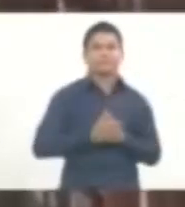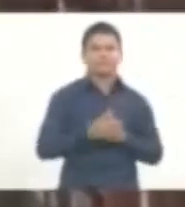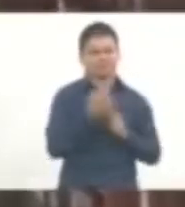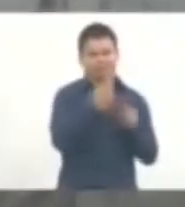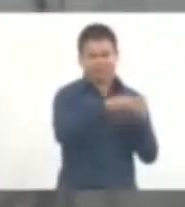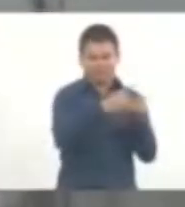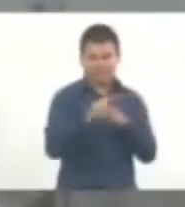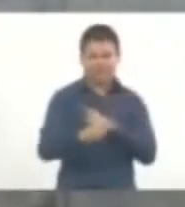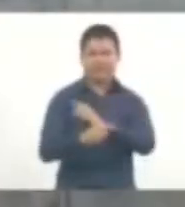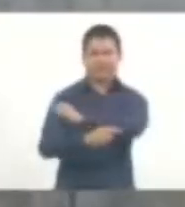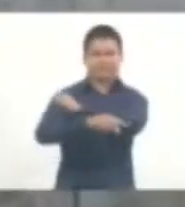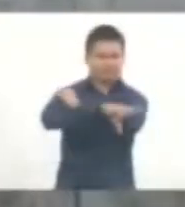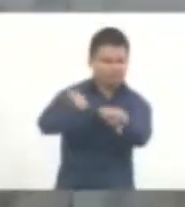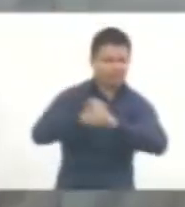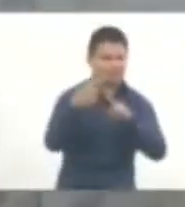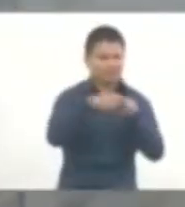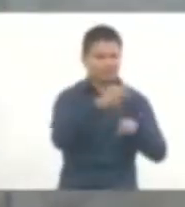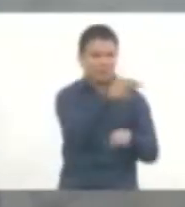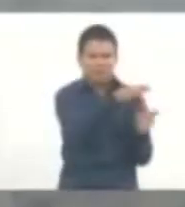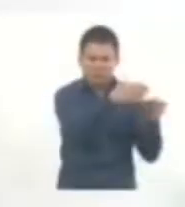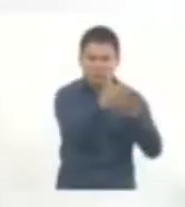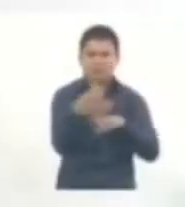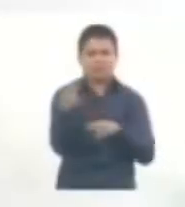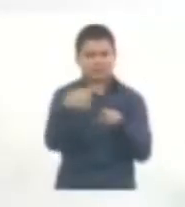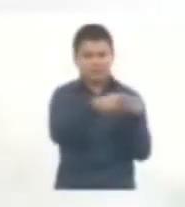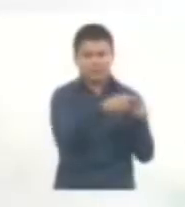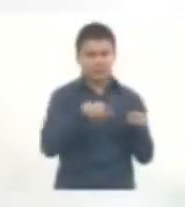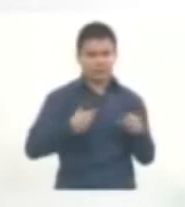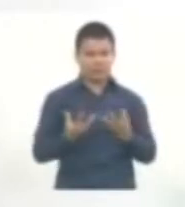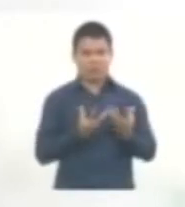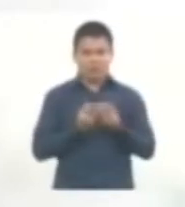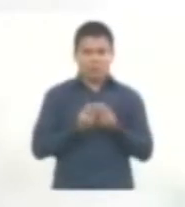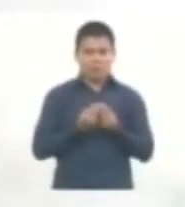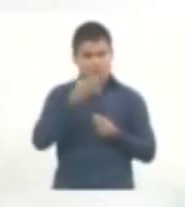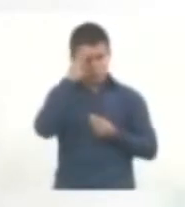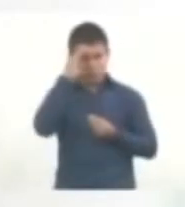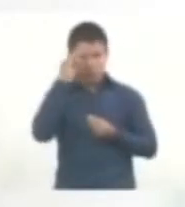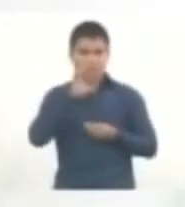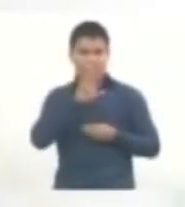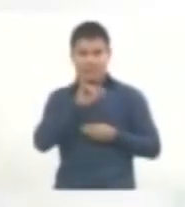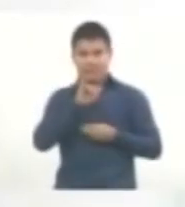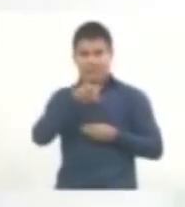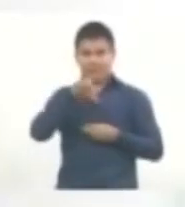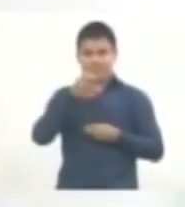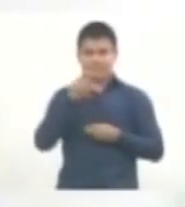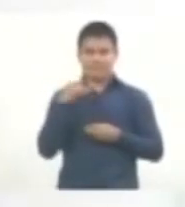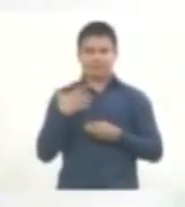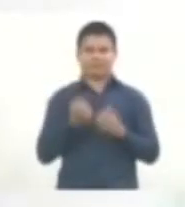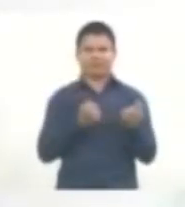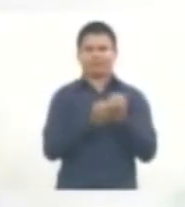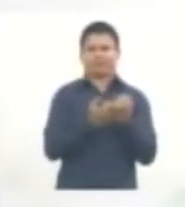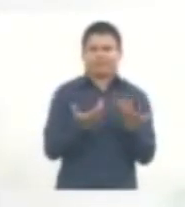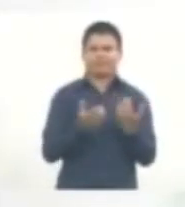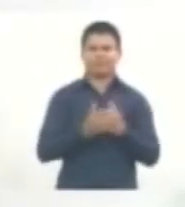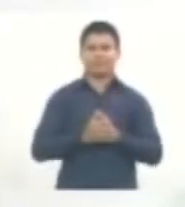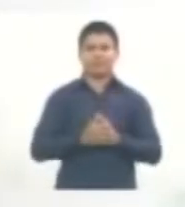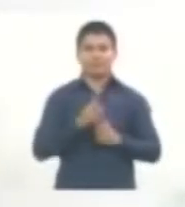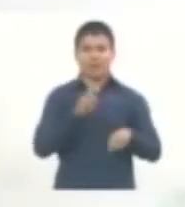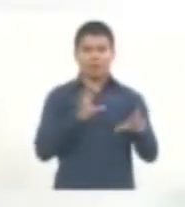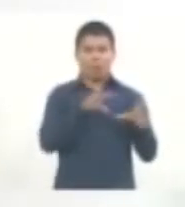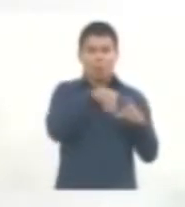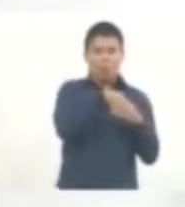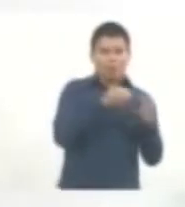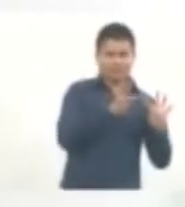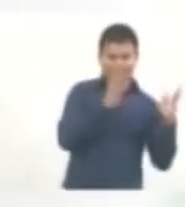de los delitos y crímenes cometidos tras las rejas. Estas personas aún siguen delinquiendo dentro de los centros penitenciarios.